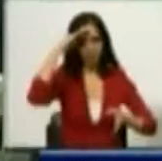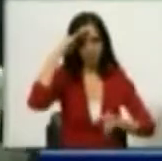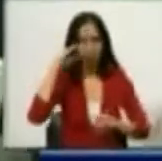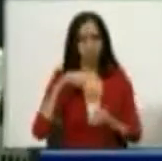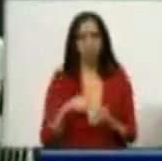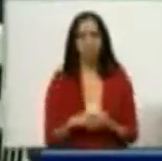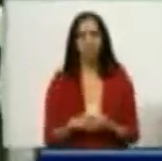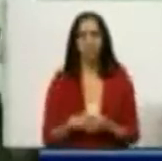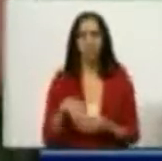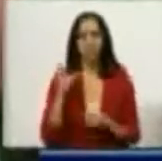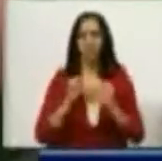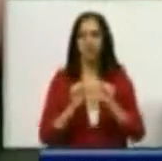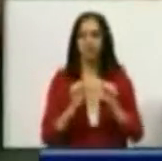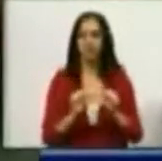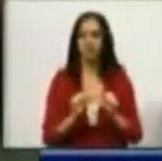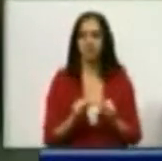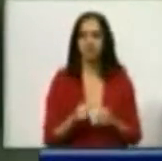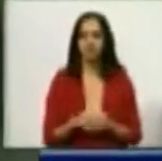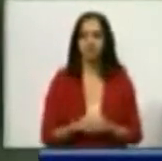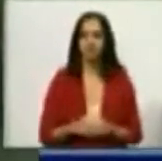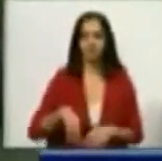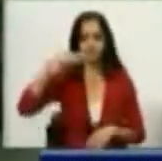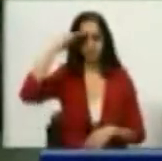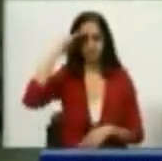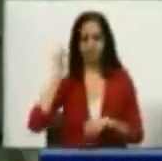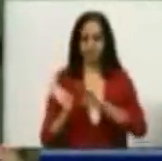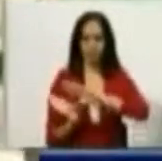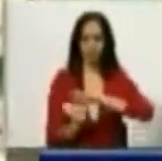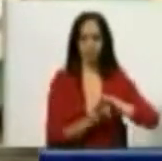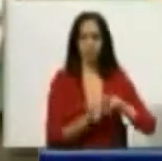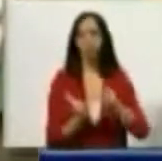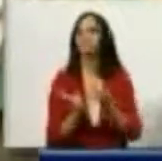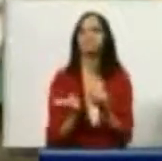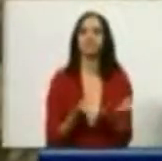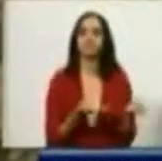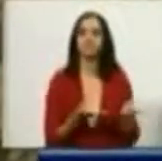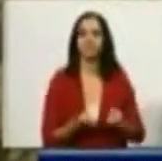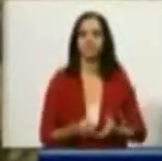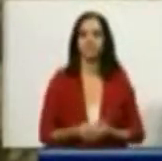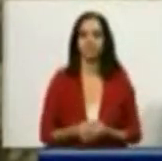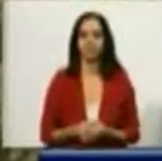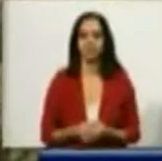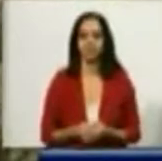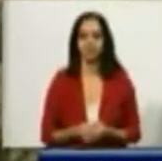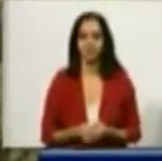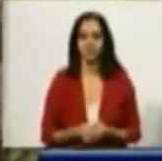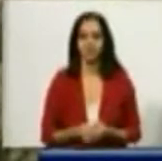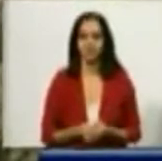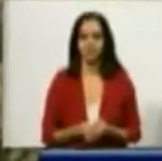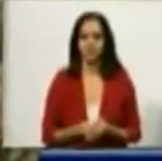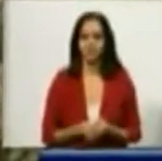aparte sigue capitán de navío Díaz García Luis capitán de navío al Barranco José